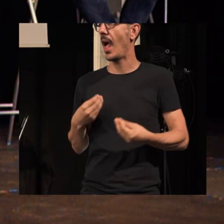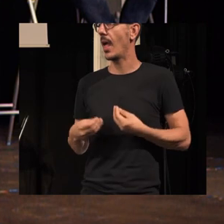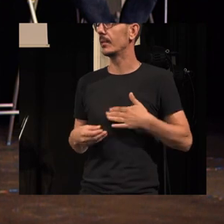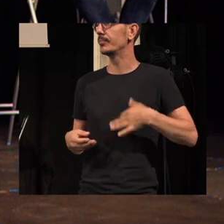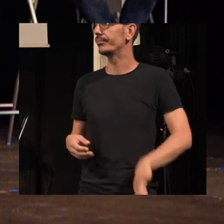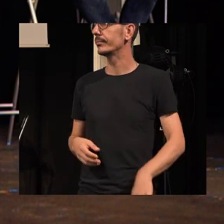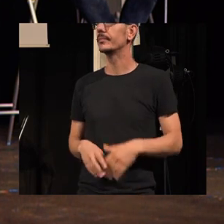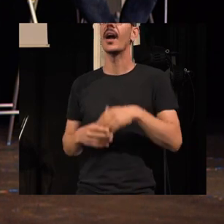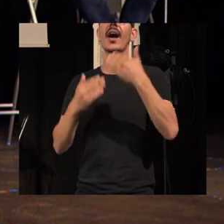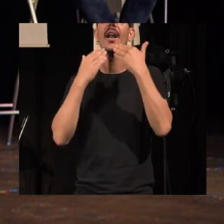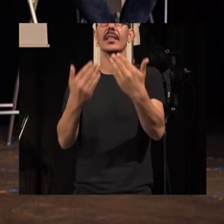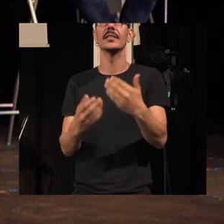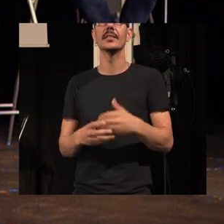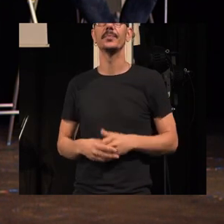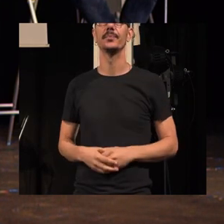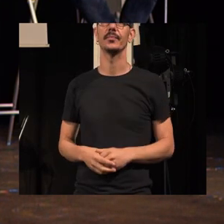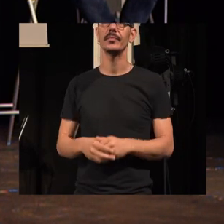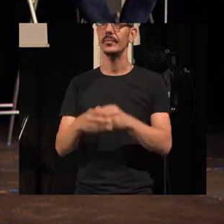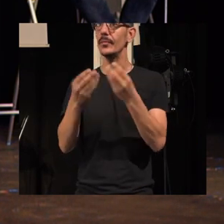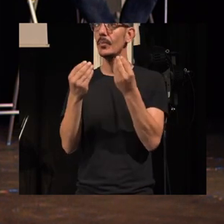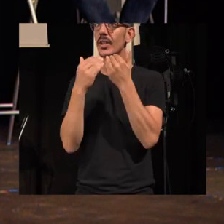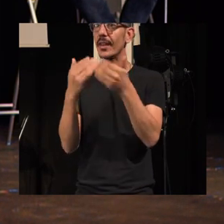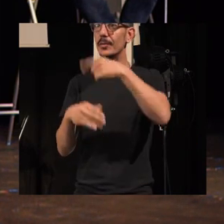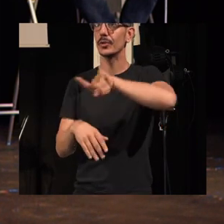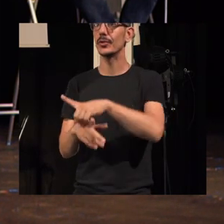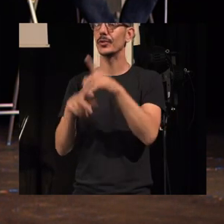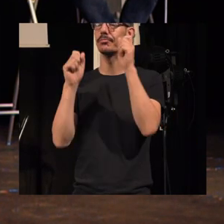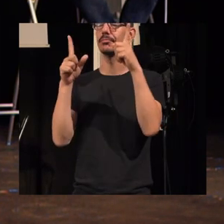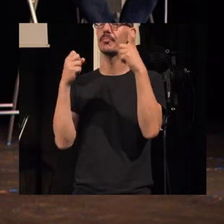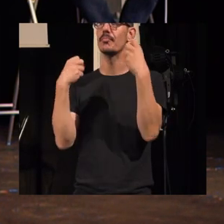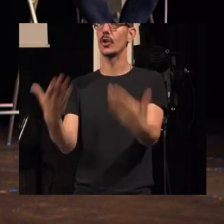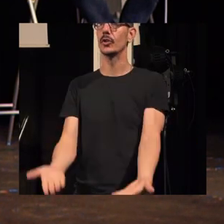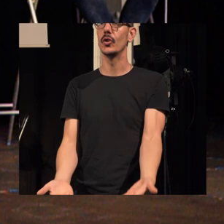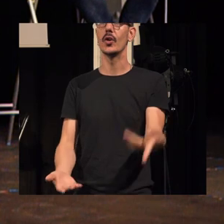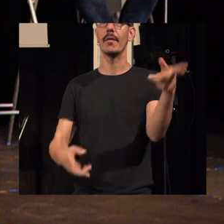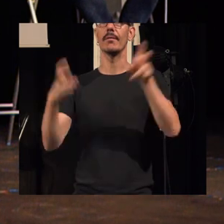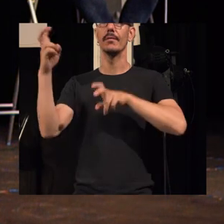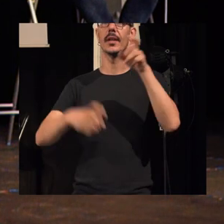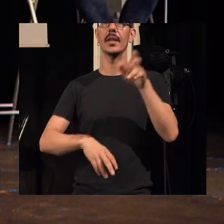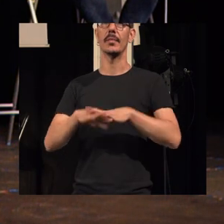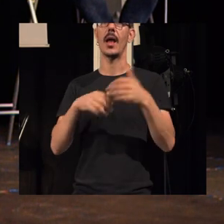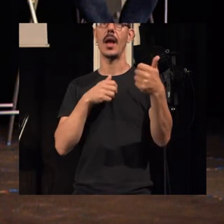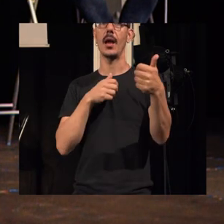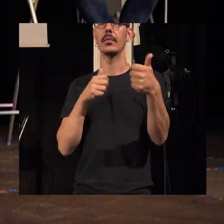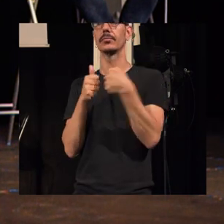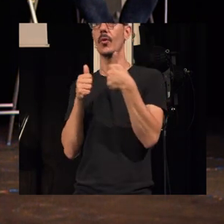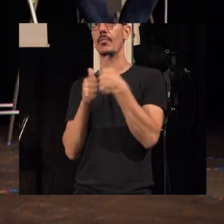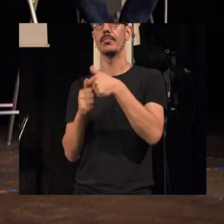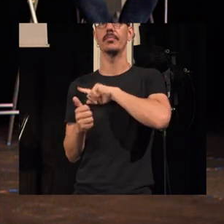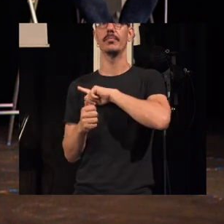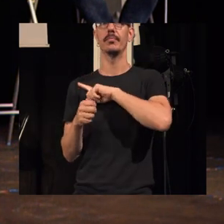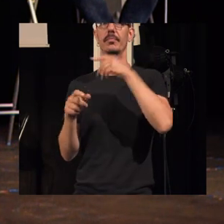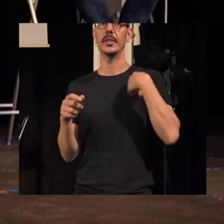Muchas gracias por levantaros temprano y por estar aquí acompañándonos en este